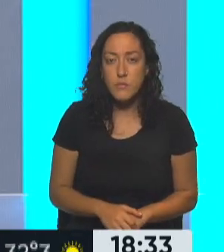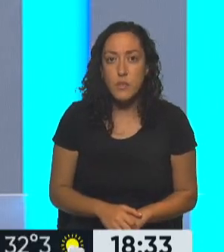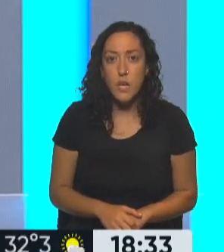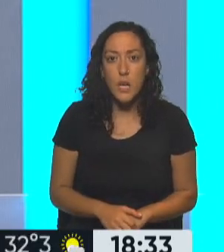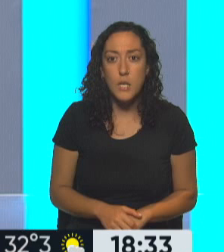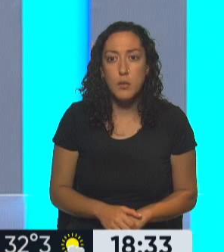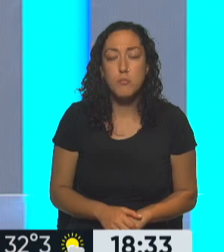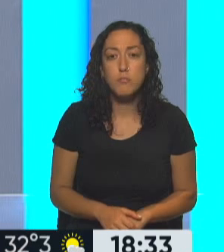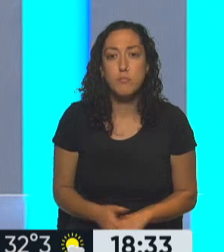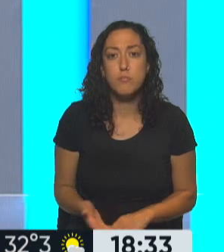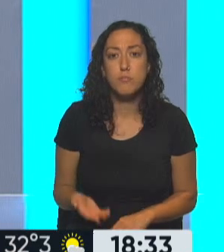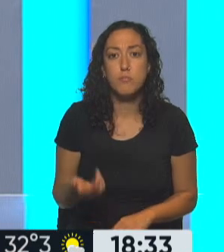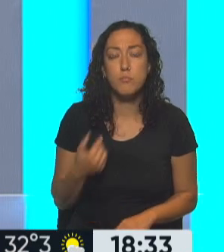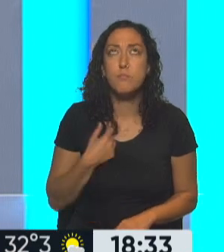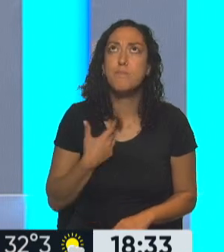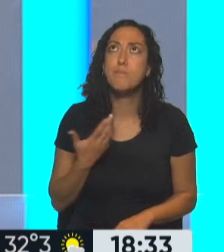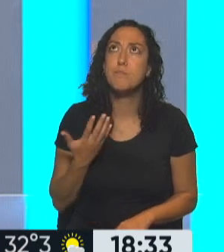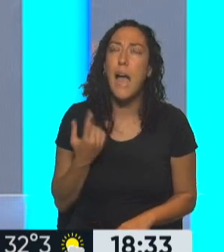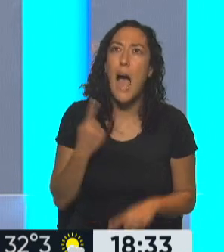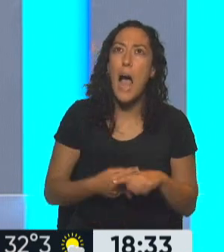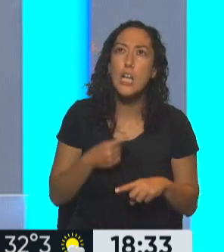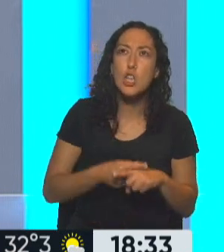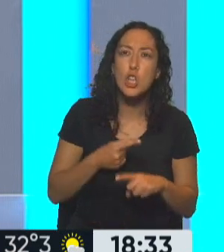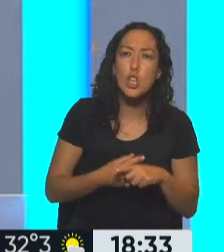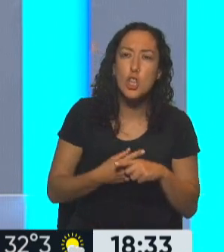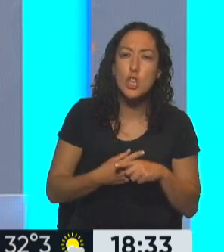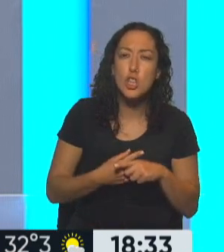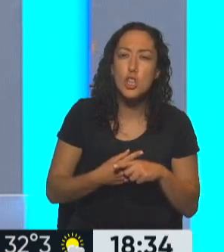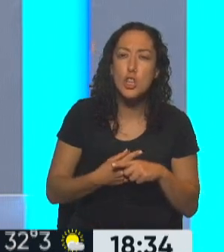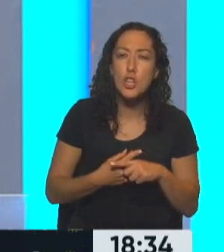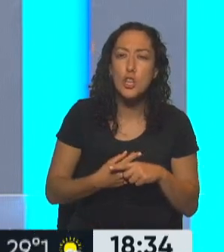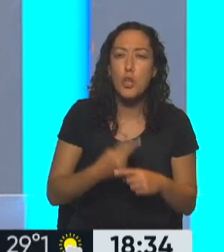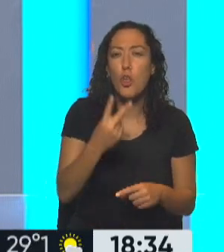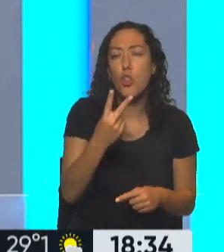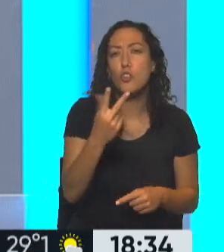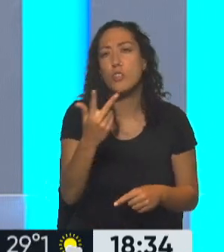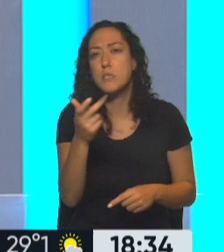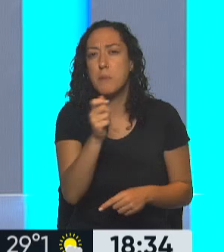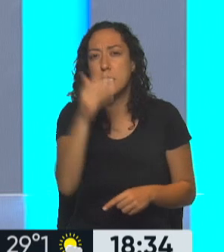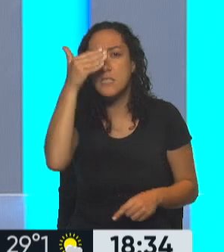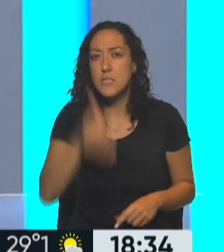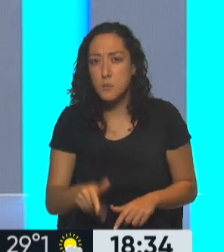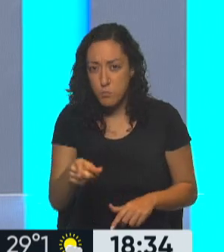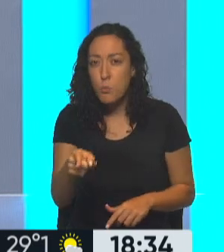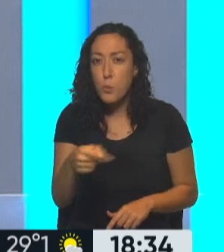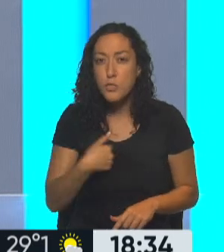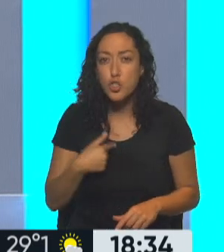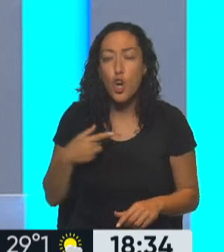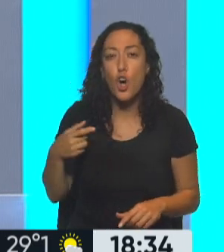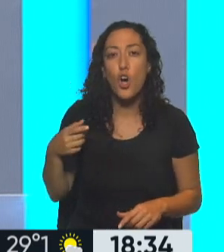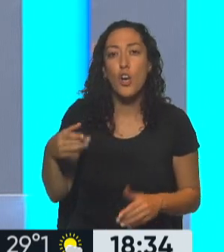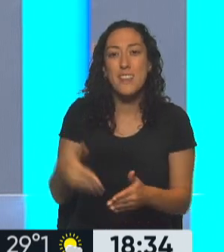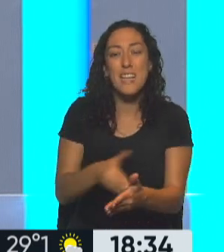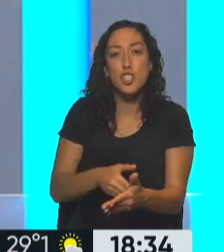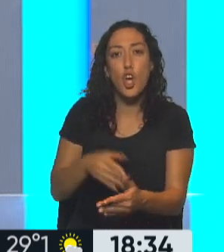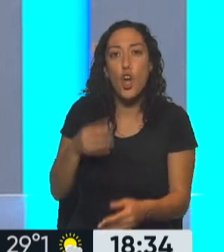pasado muy poquito, debe haber sido el acto de los 2 o 3 meses más o menos. Yo estaba en la estación de 11 y